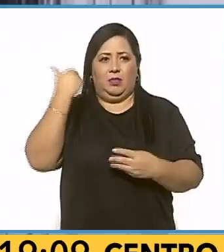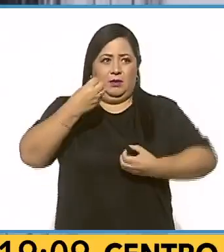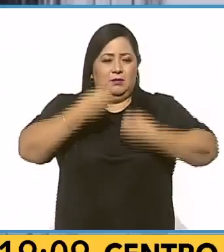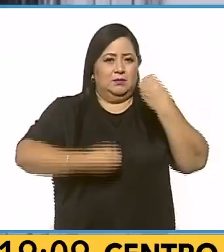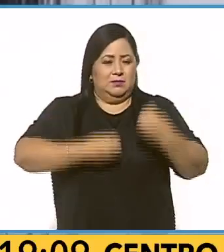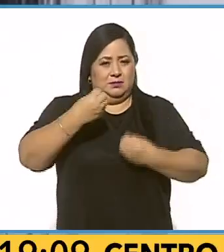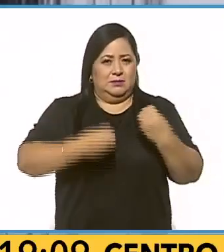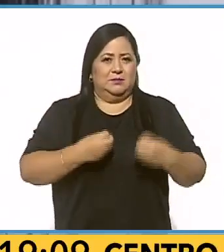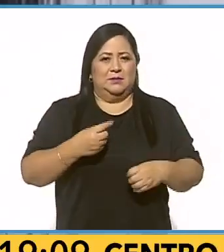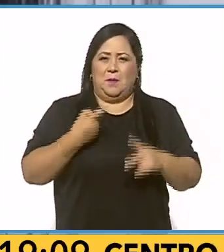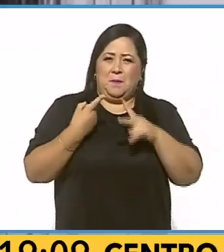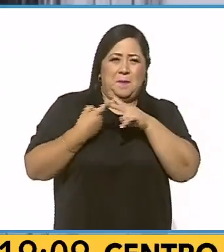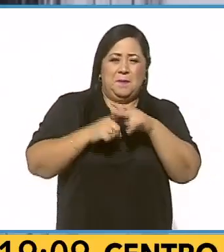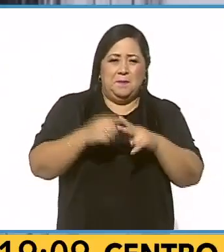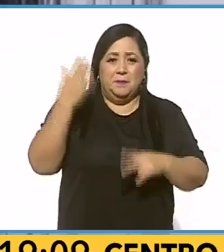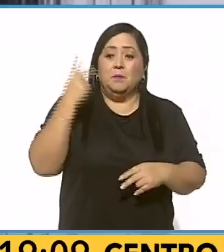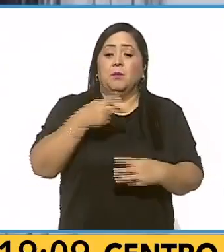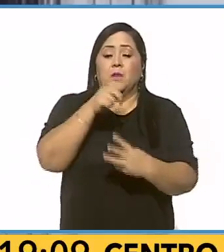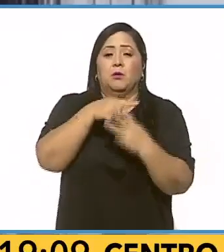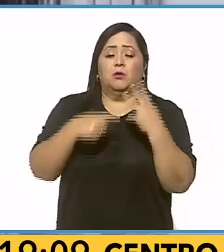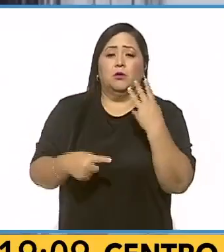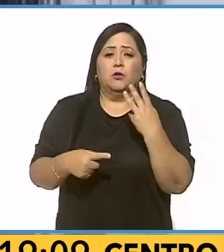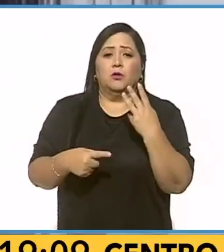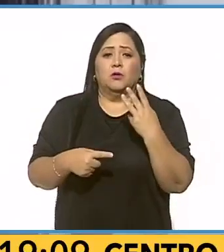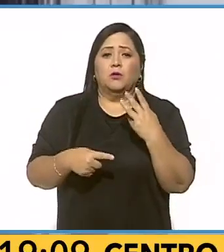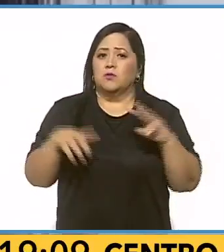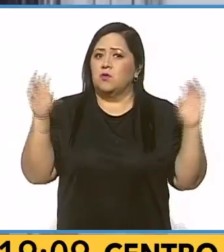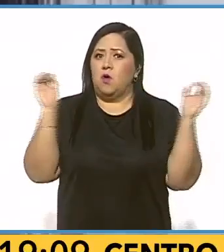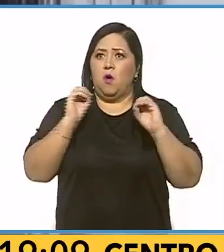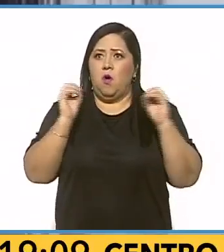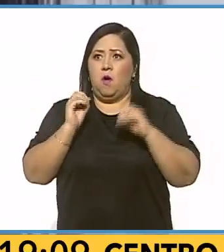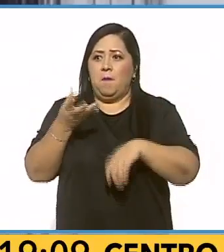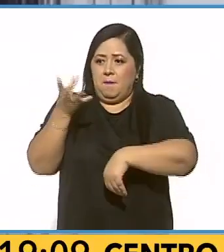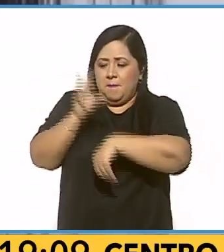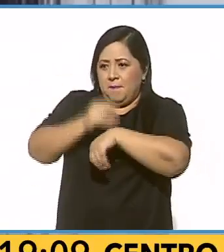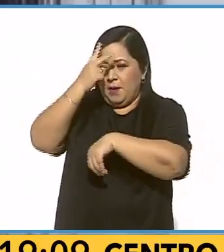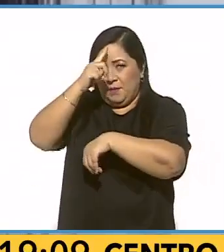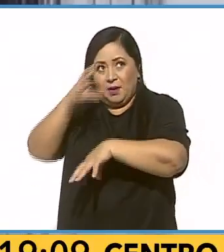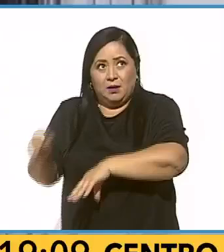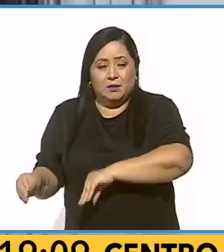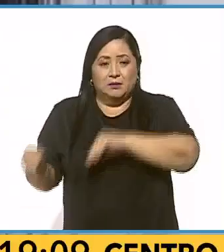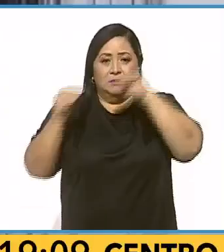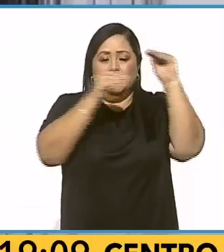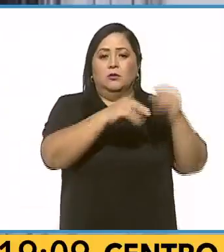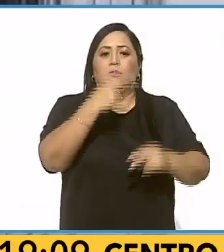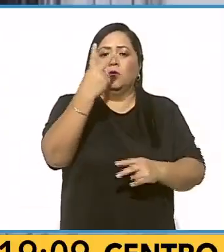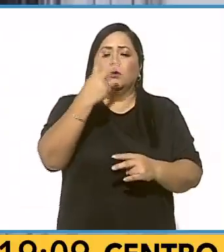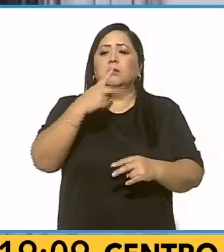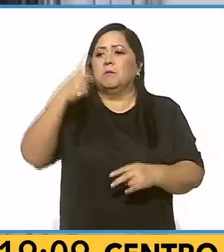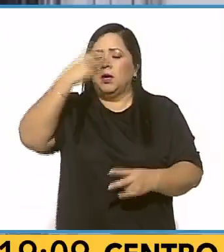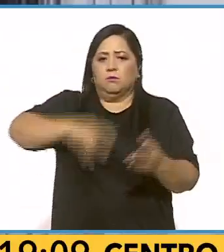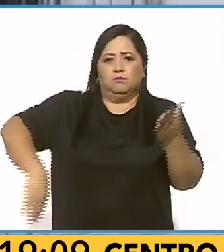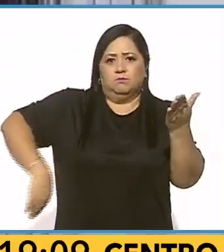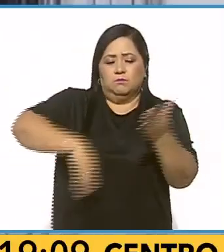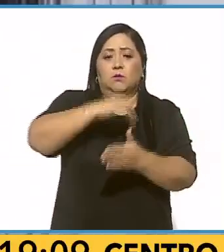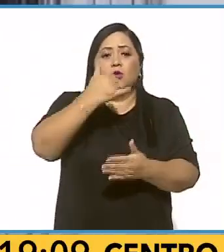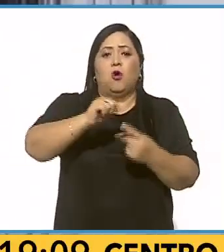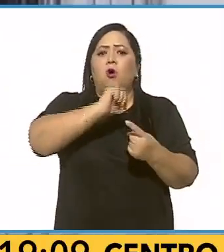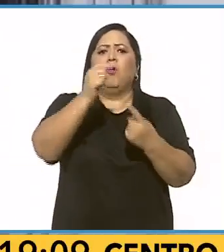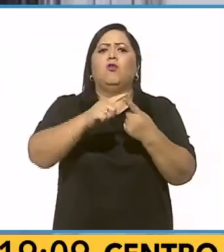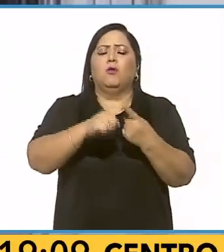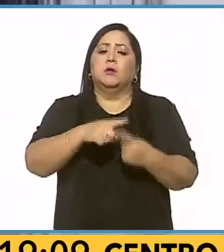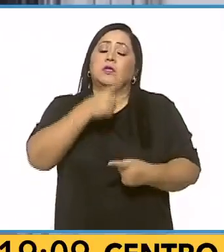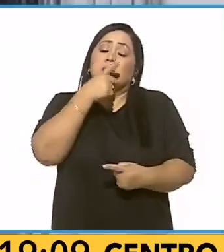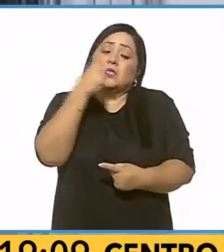comparecieron en sus audiencias iniciales, los tres vinieron sin extradición, ¿no? Por cierto, dos de ellos fueron expulsados por México y al otro se lo